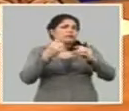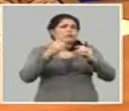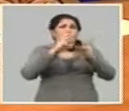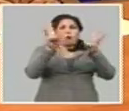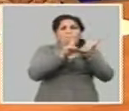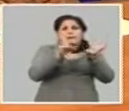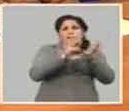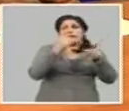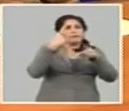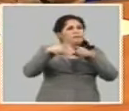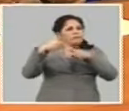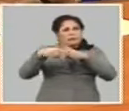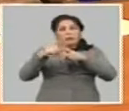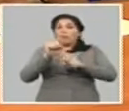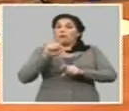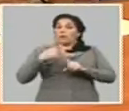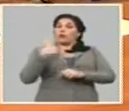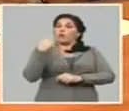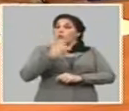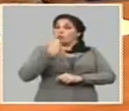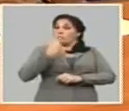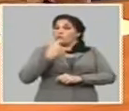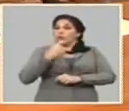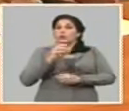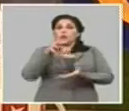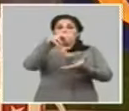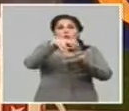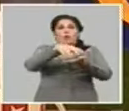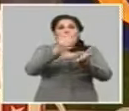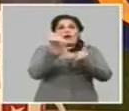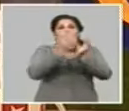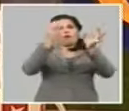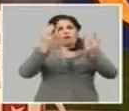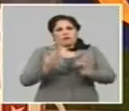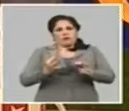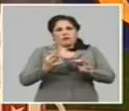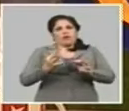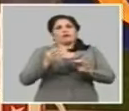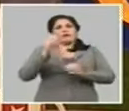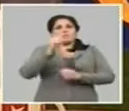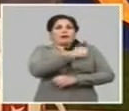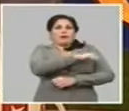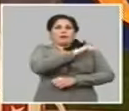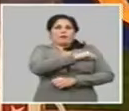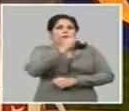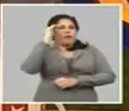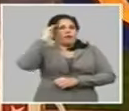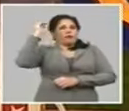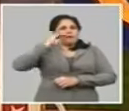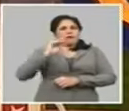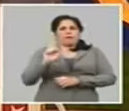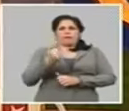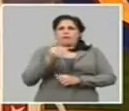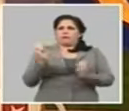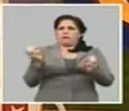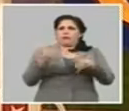pero siempre tratamos de ir a los sitios oficiales para poder actualizar la población de aquello que ha informado